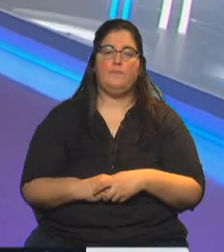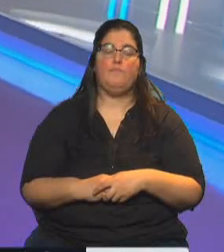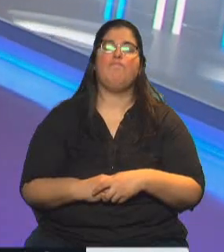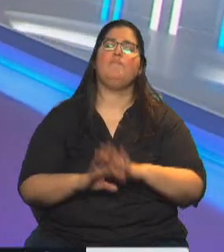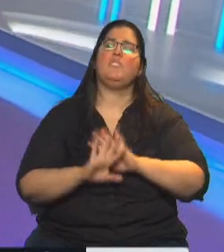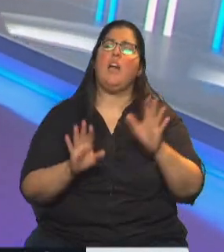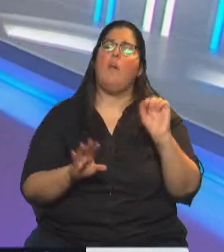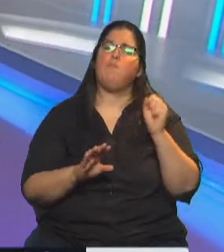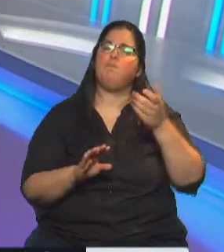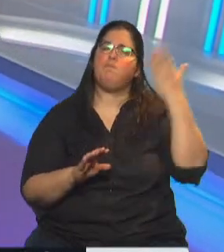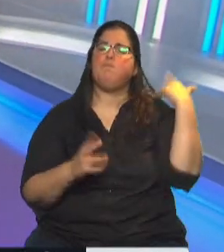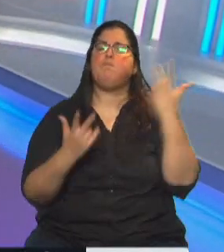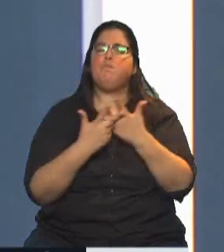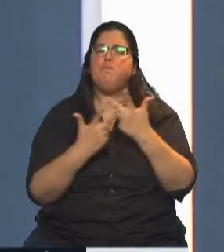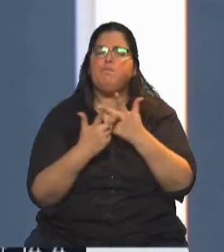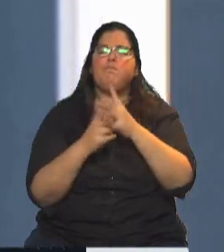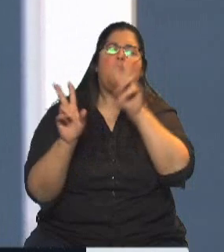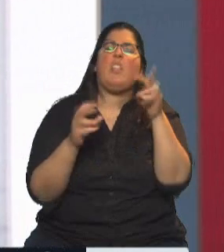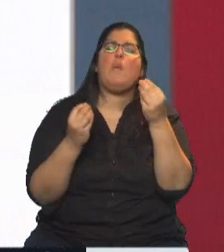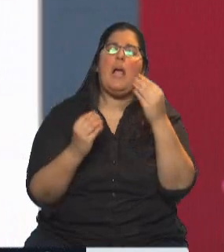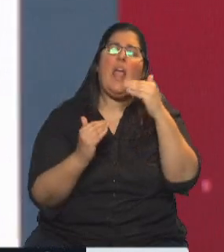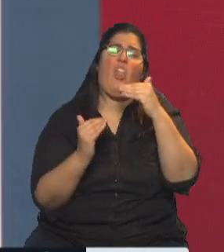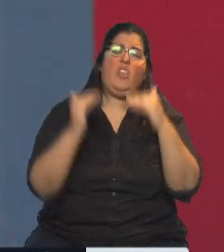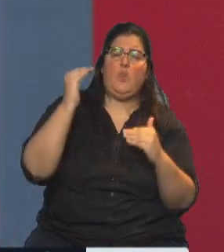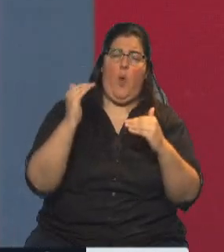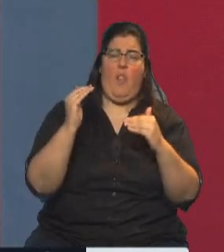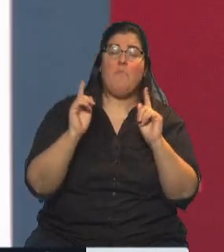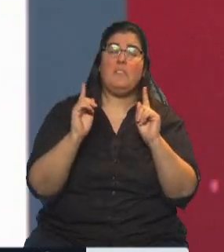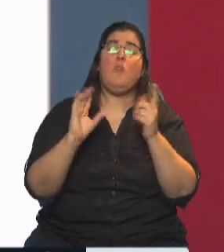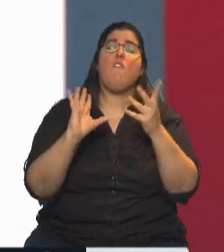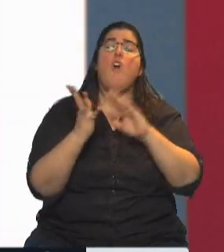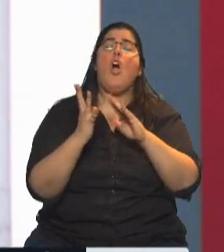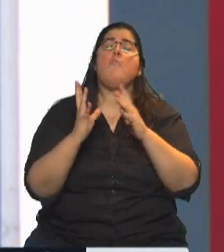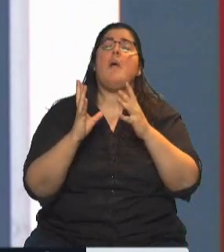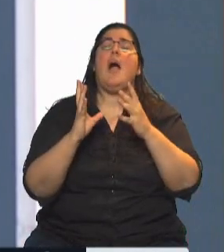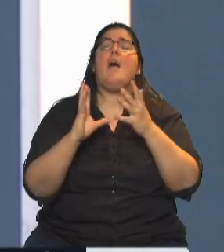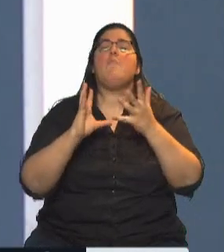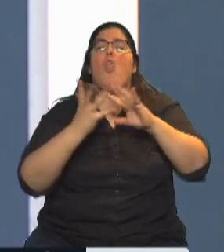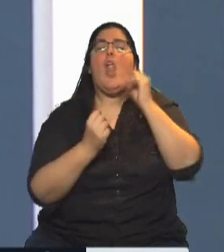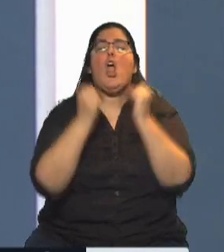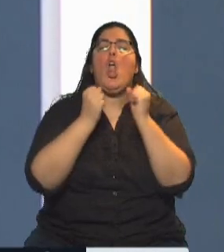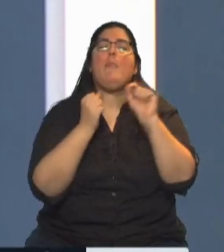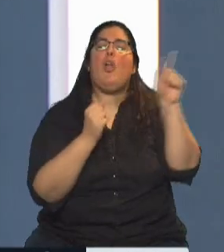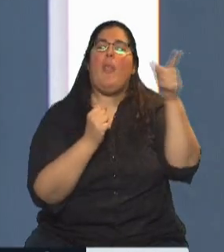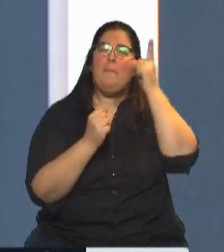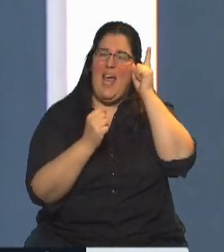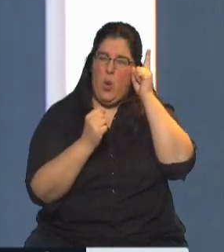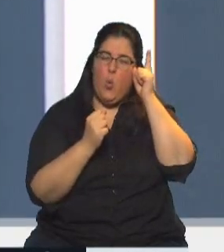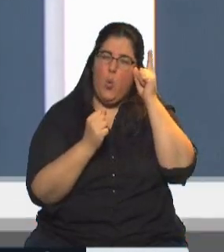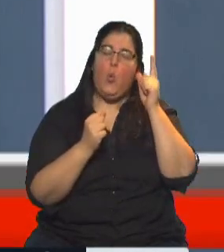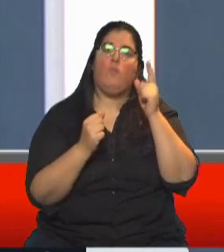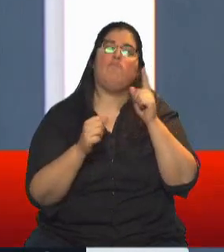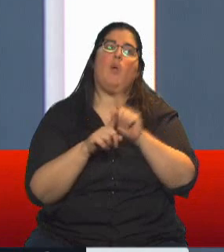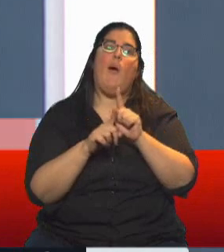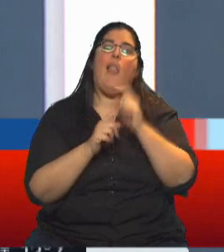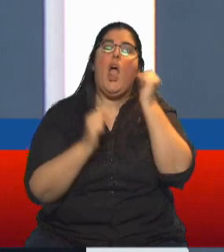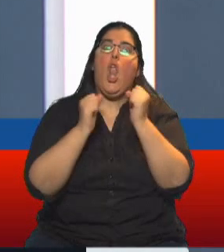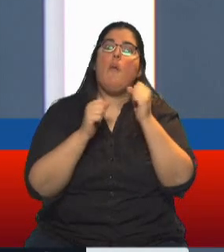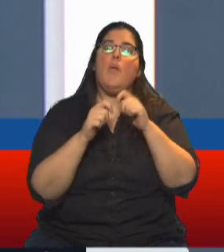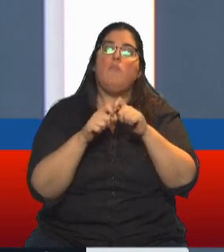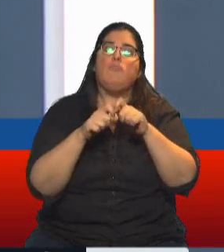Hemos hablado varias veces del tema de la desigualdad que tenía el modelo económico peruano, un crecimiento importante pero con cifras